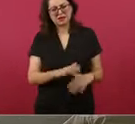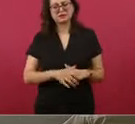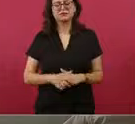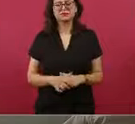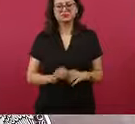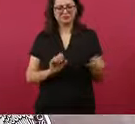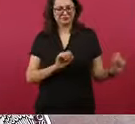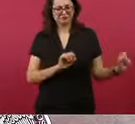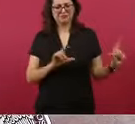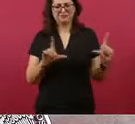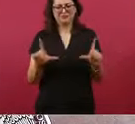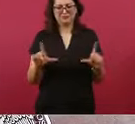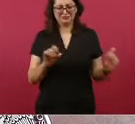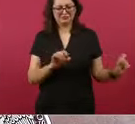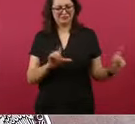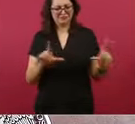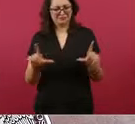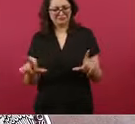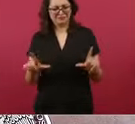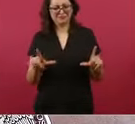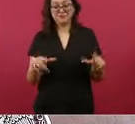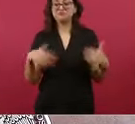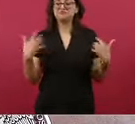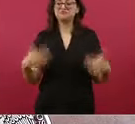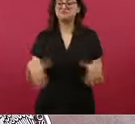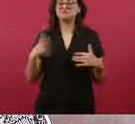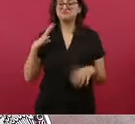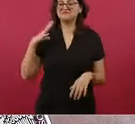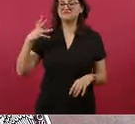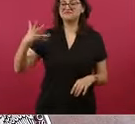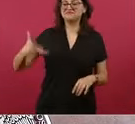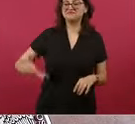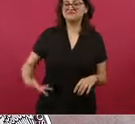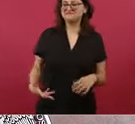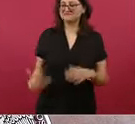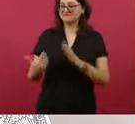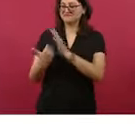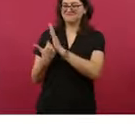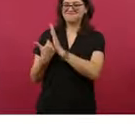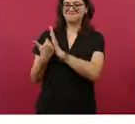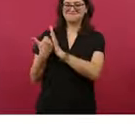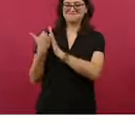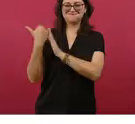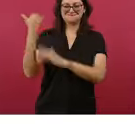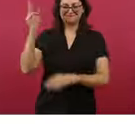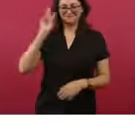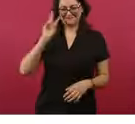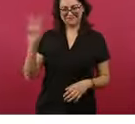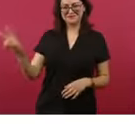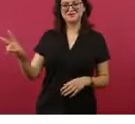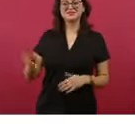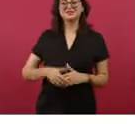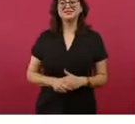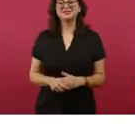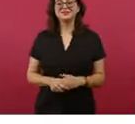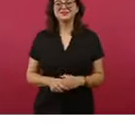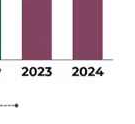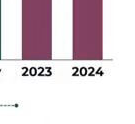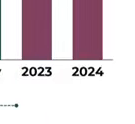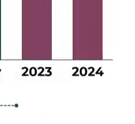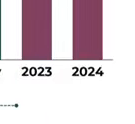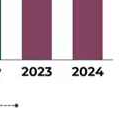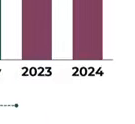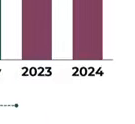el claro incremento, a mucha honra, de 2018 a la fecha, que se revirtió la tendencia a la